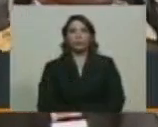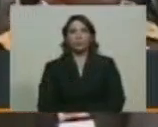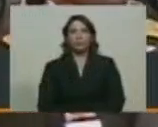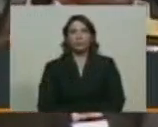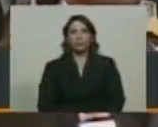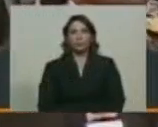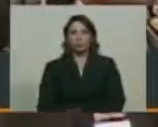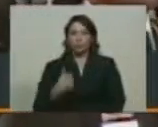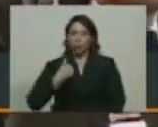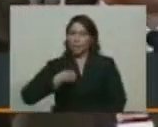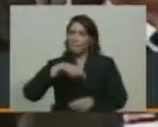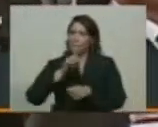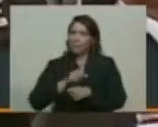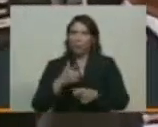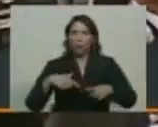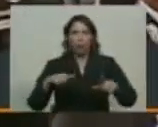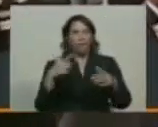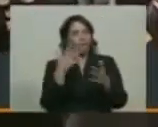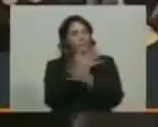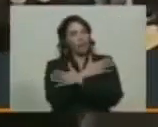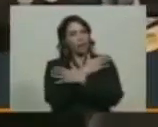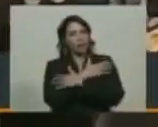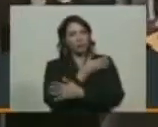Yo en primer lugar los felicito